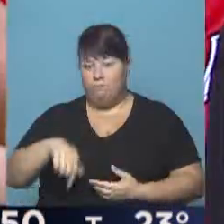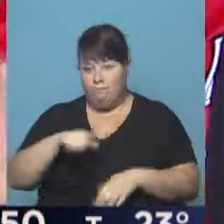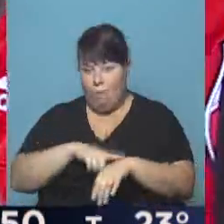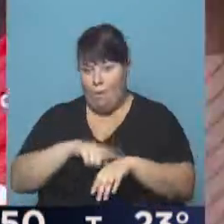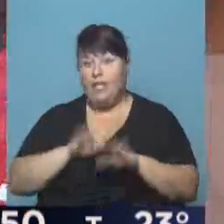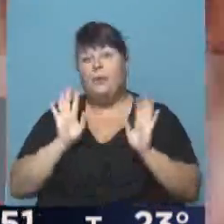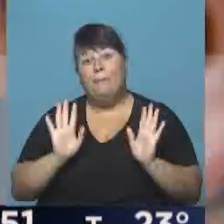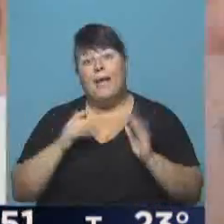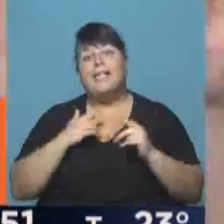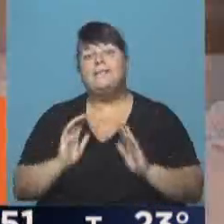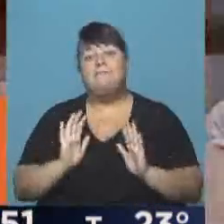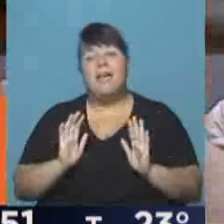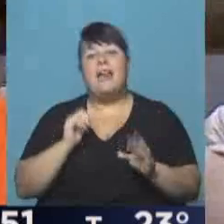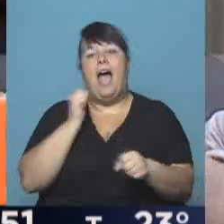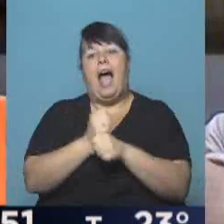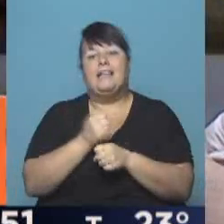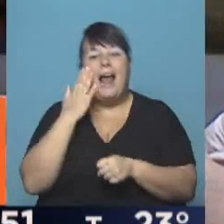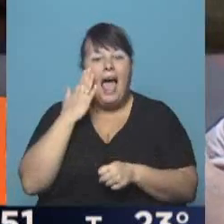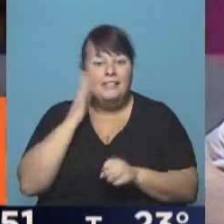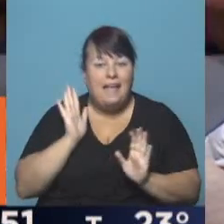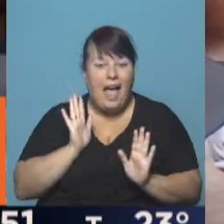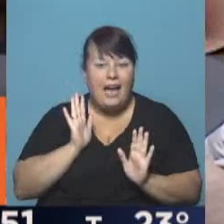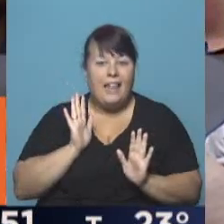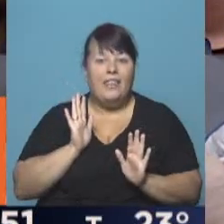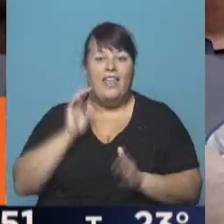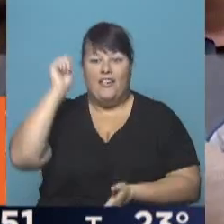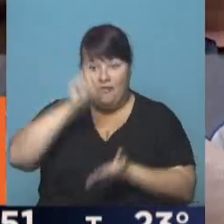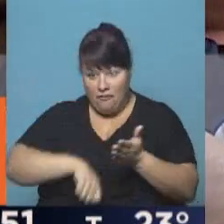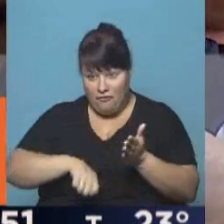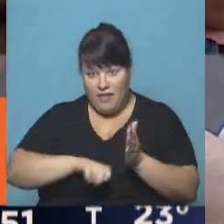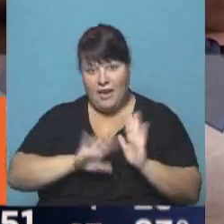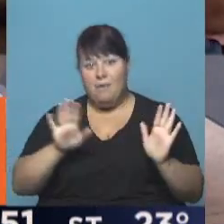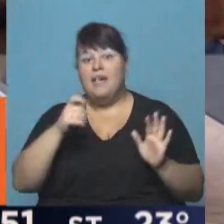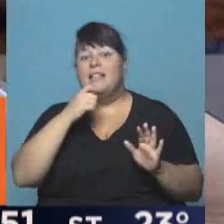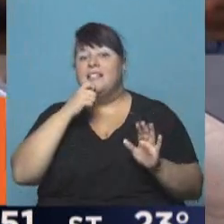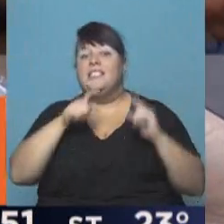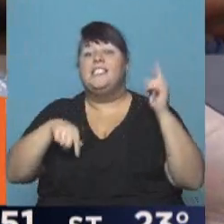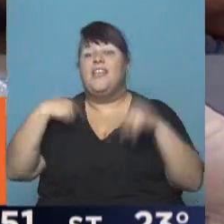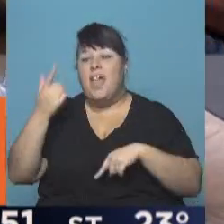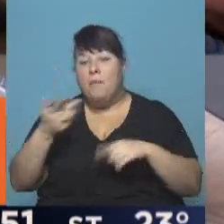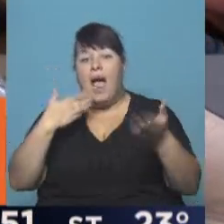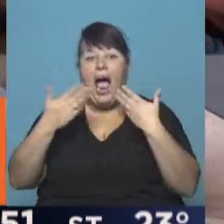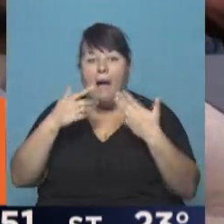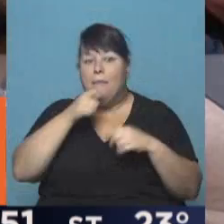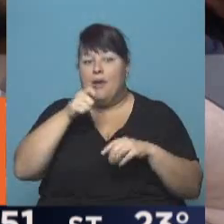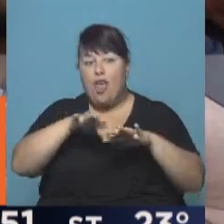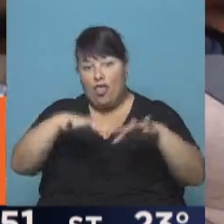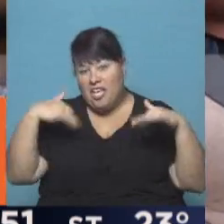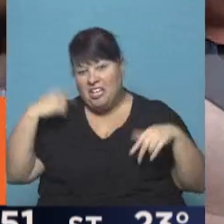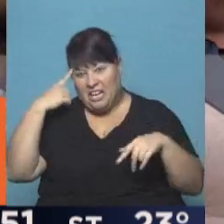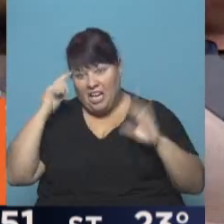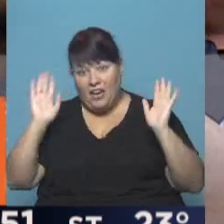momento, pero esperando a la tarde la firma y si después hablar, hacer una rueda de prensa,